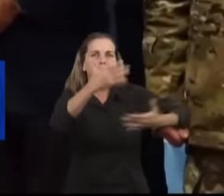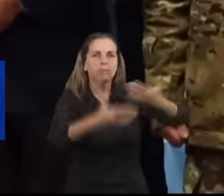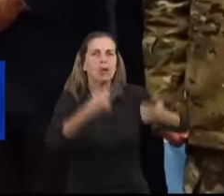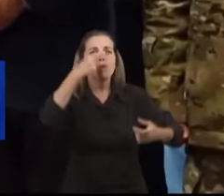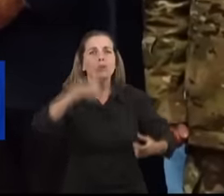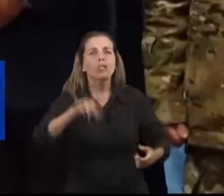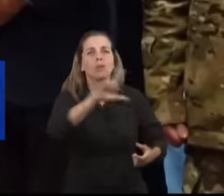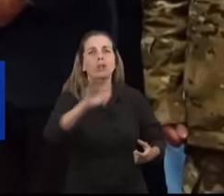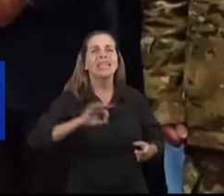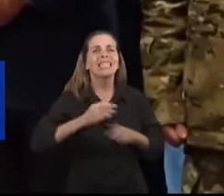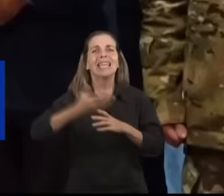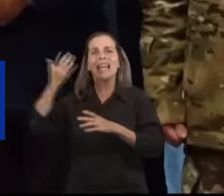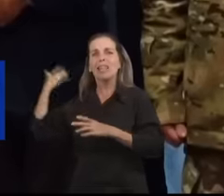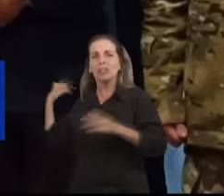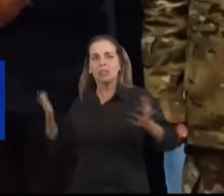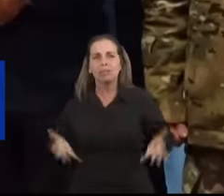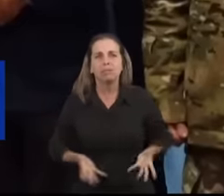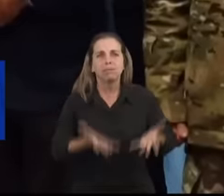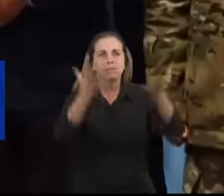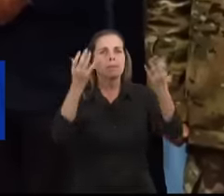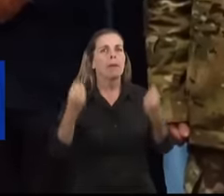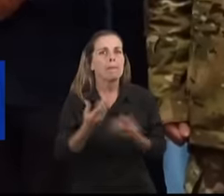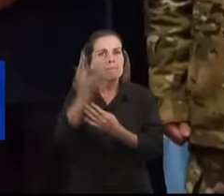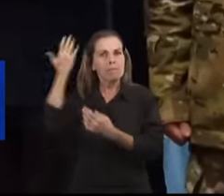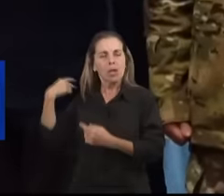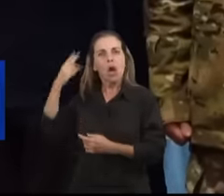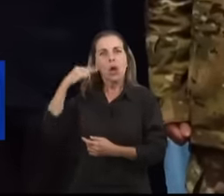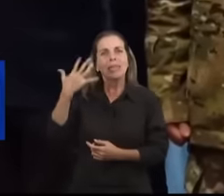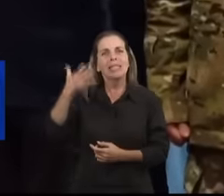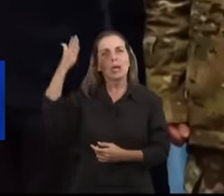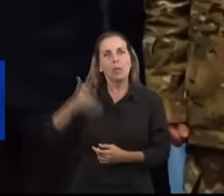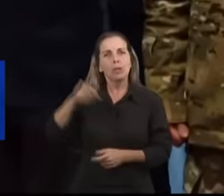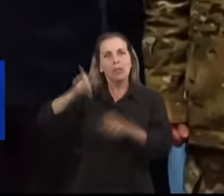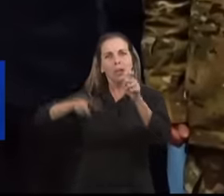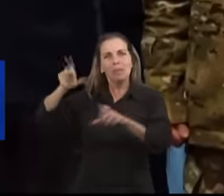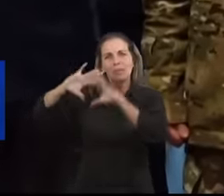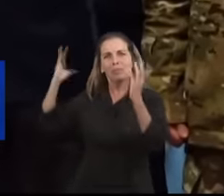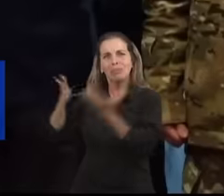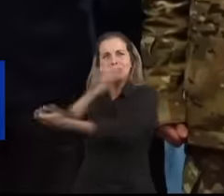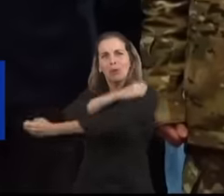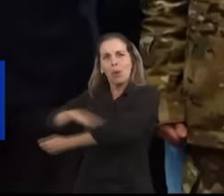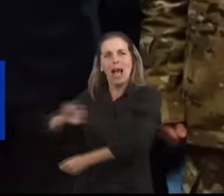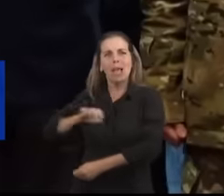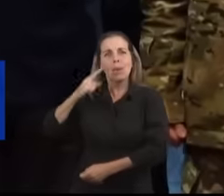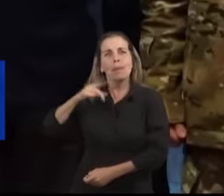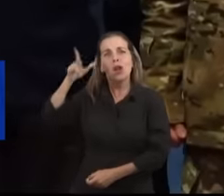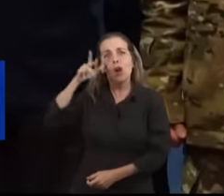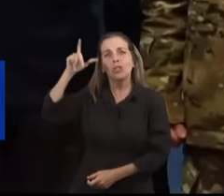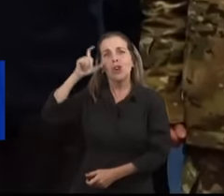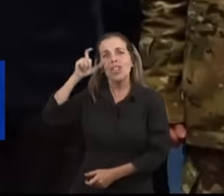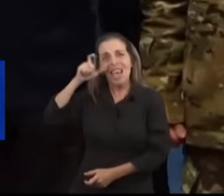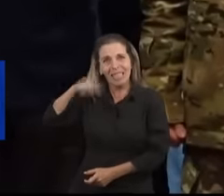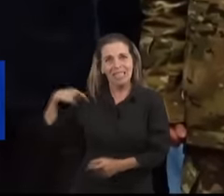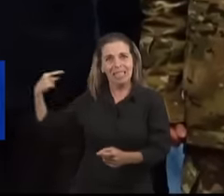300 años, pasando de tener el 95% de la población mundial en la pobreza extrema en 1810 a solamente